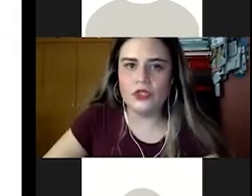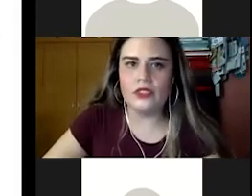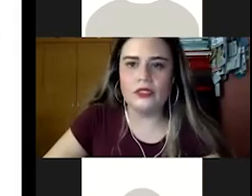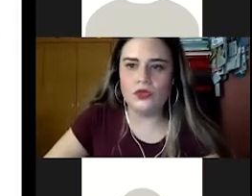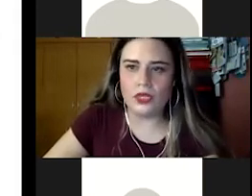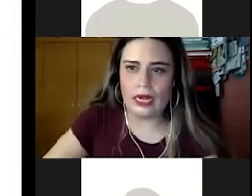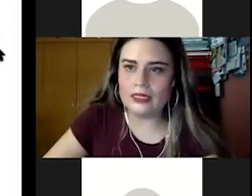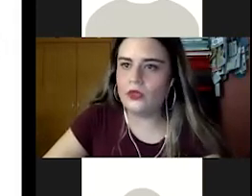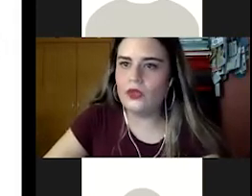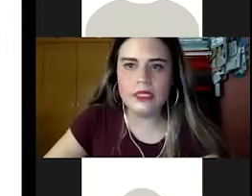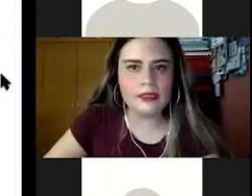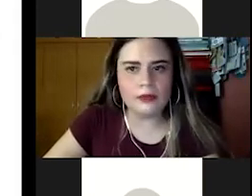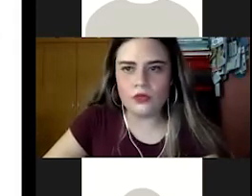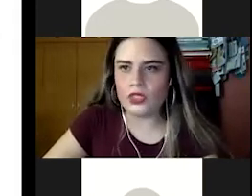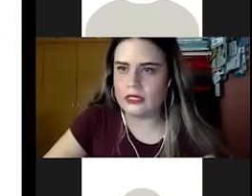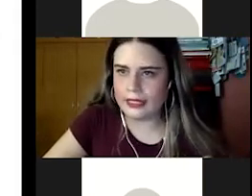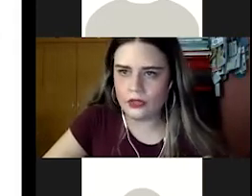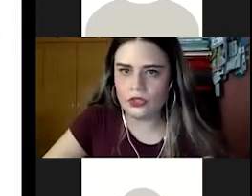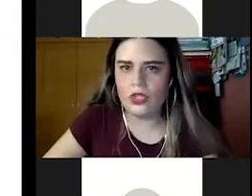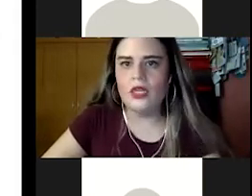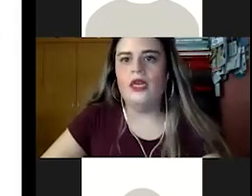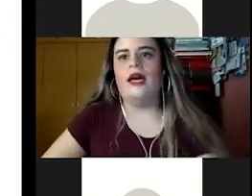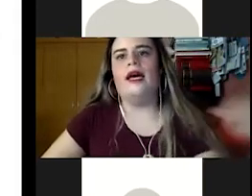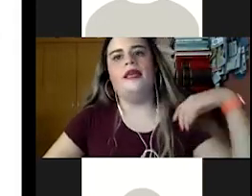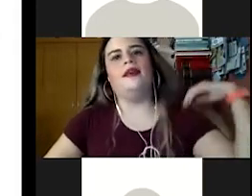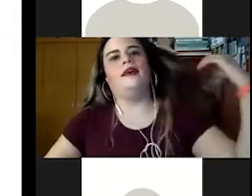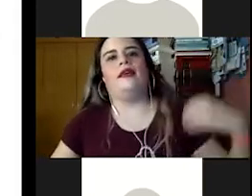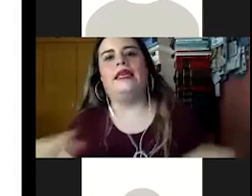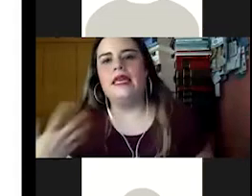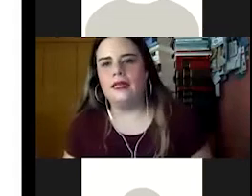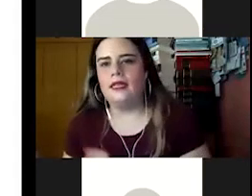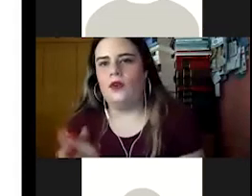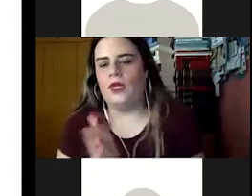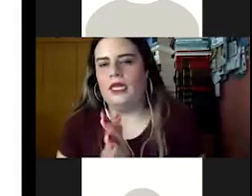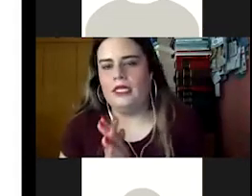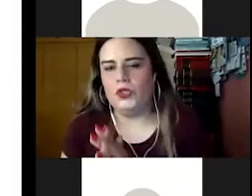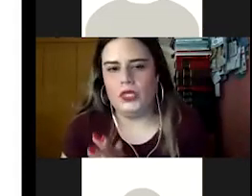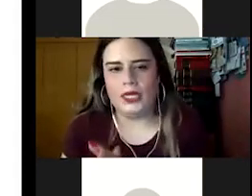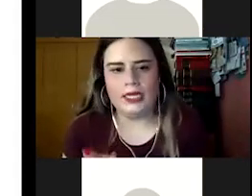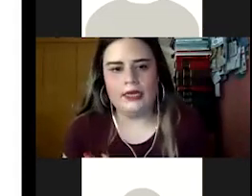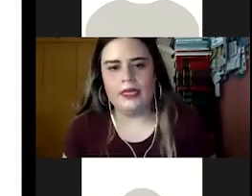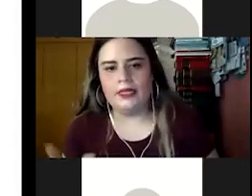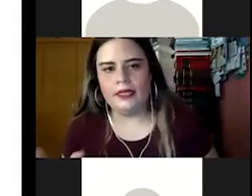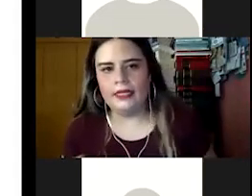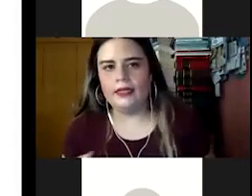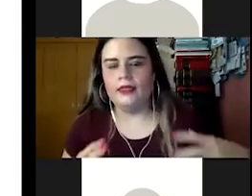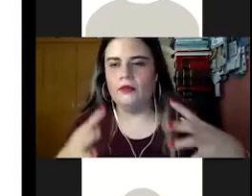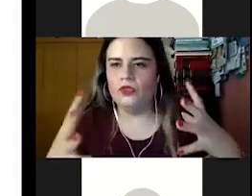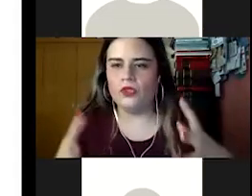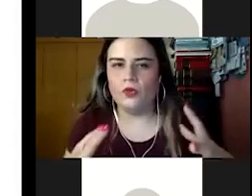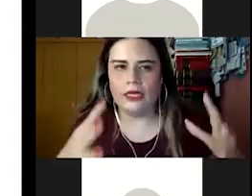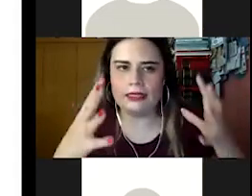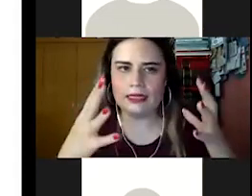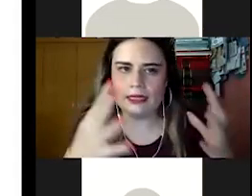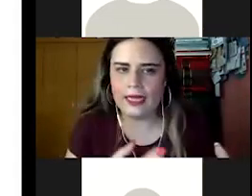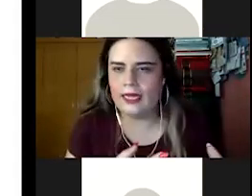esfuerzos institucionales, no estamos en ceros. Hay guías de la localización de la Agenda 2030, tenemos